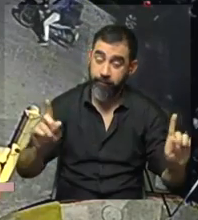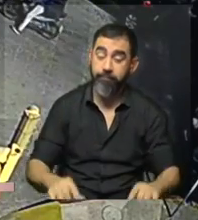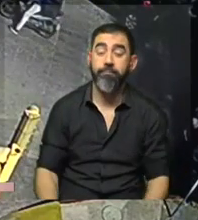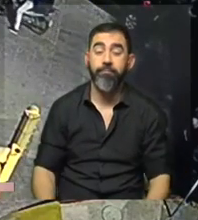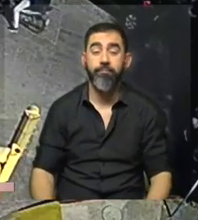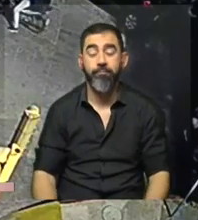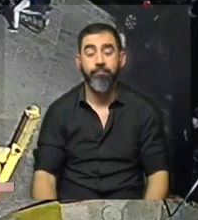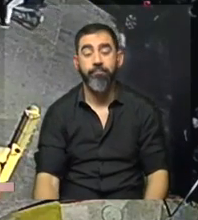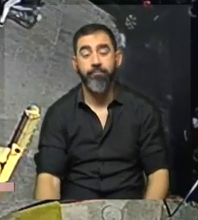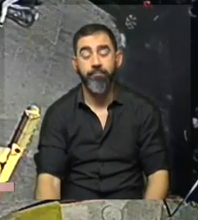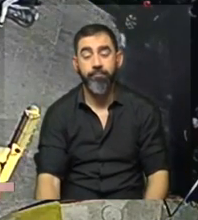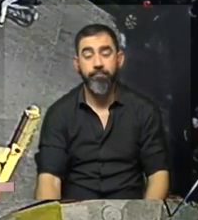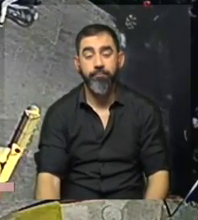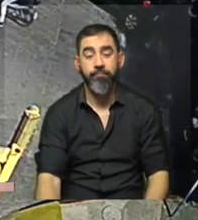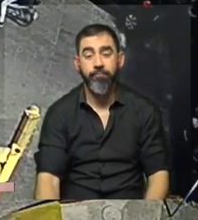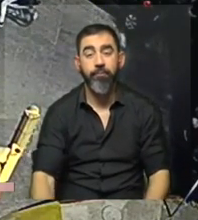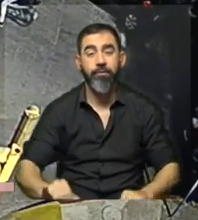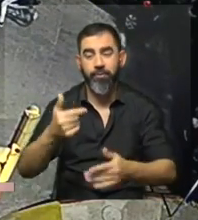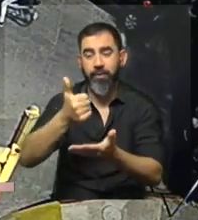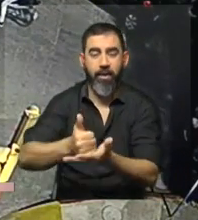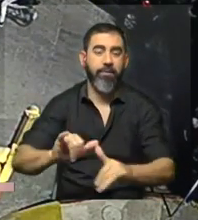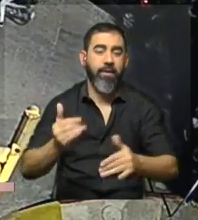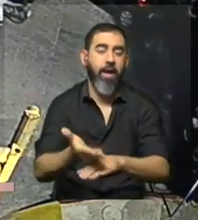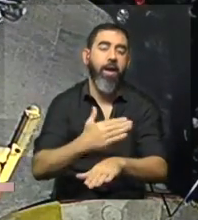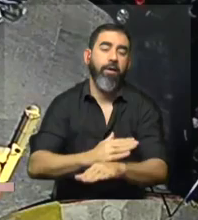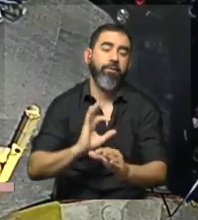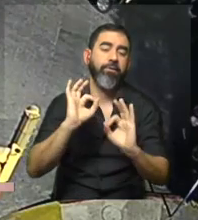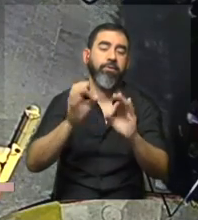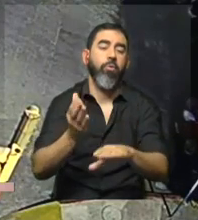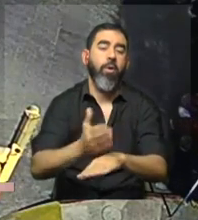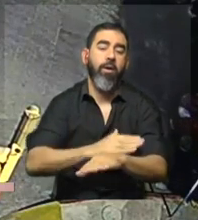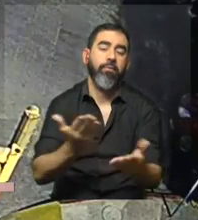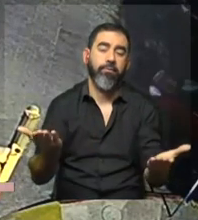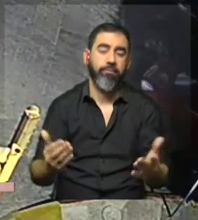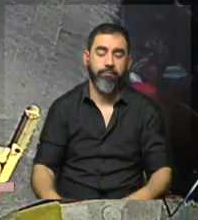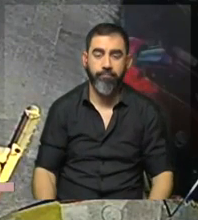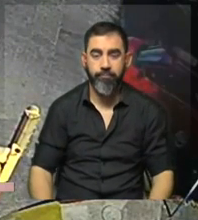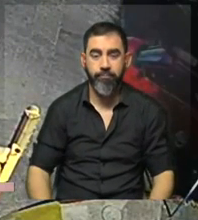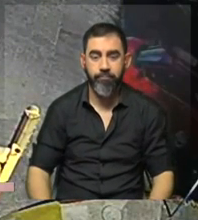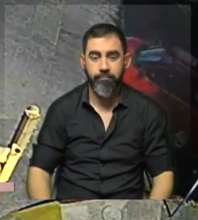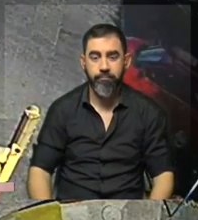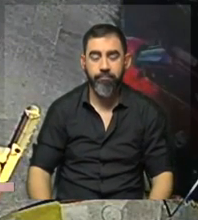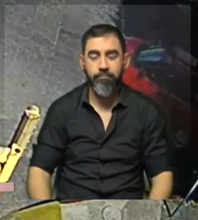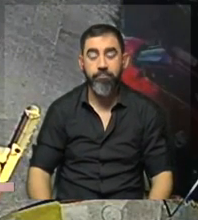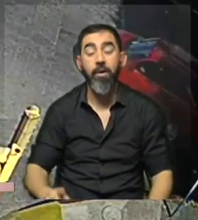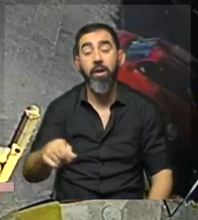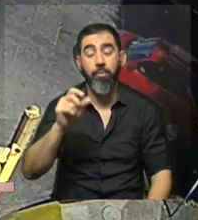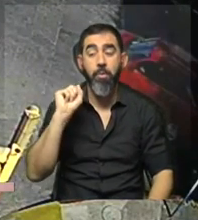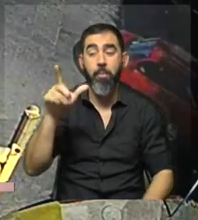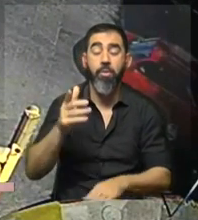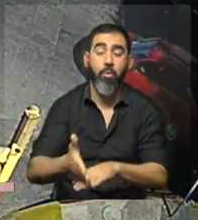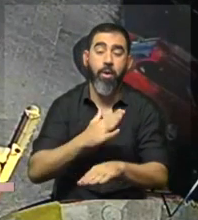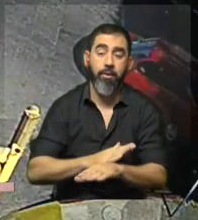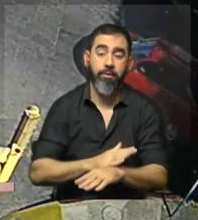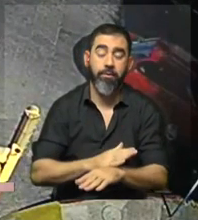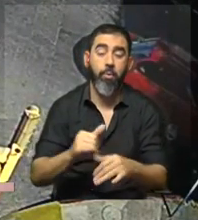de filmación. Qué pero ya estaba acá. Ya estaba acá. Ahora mirándote. La próxima te mando. Te pido por